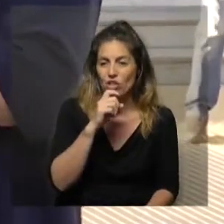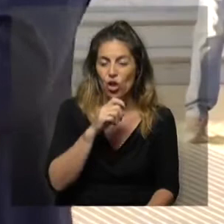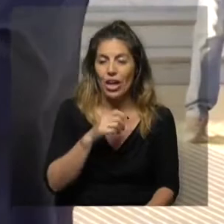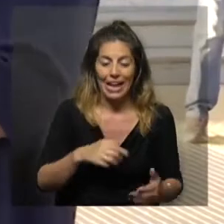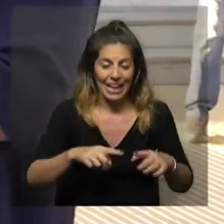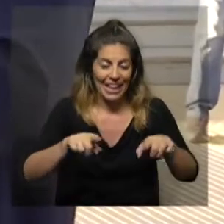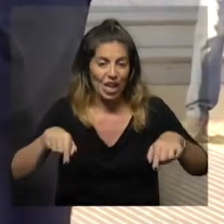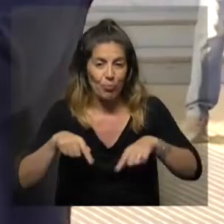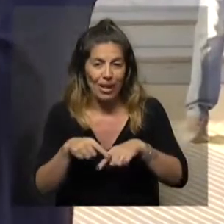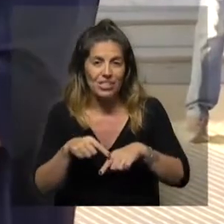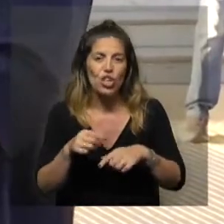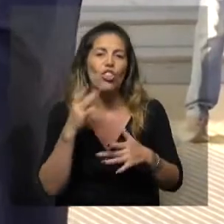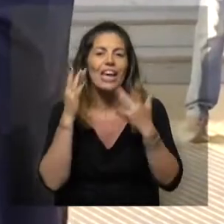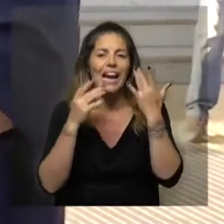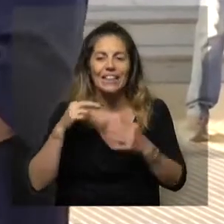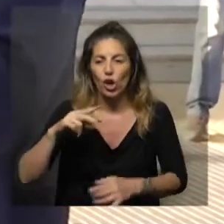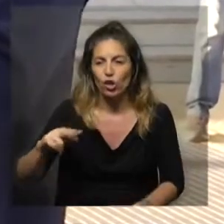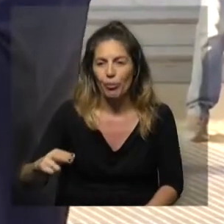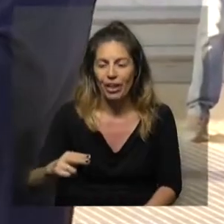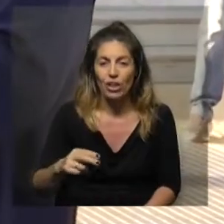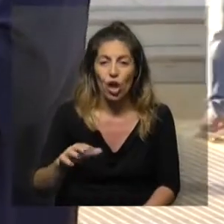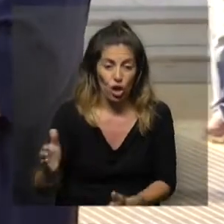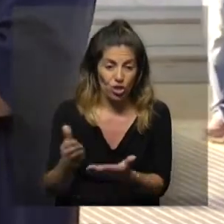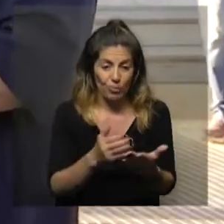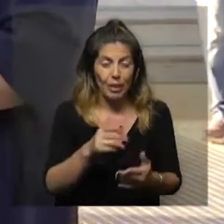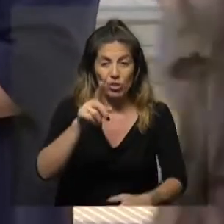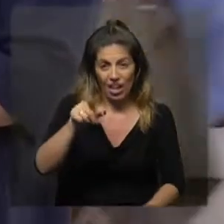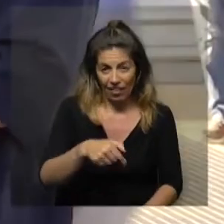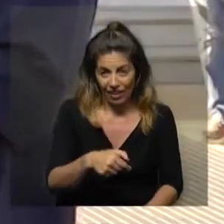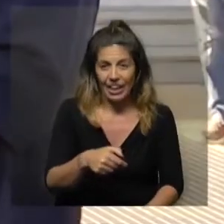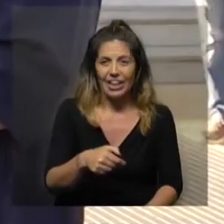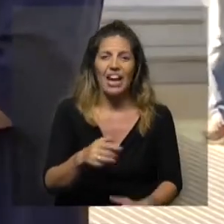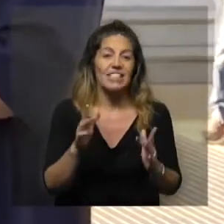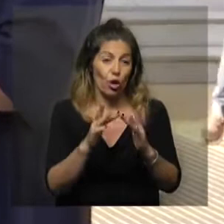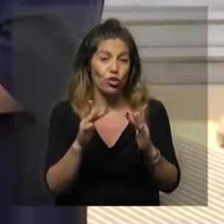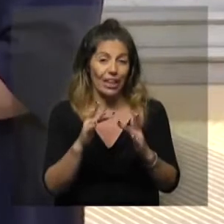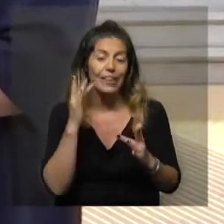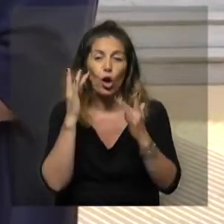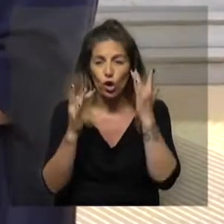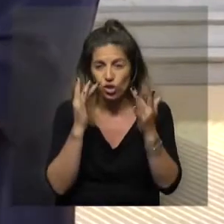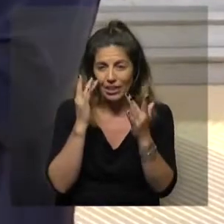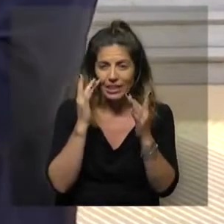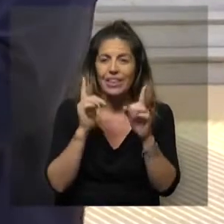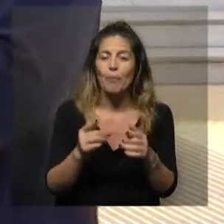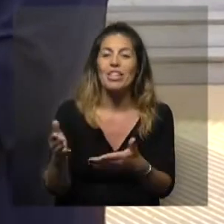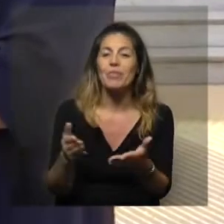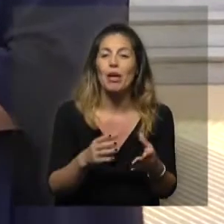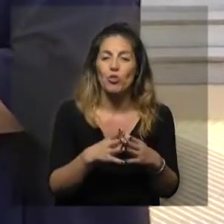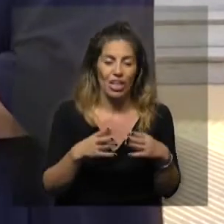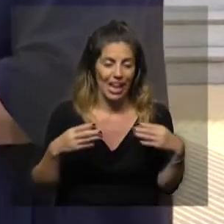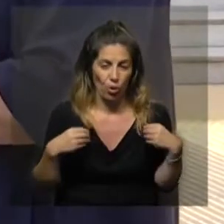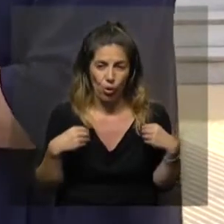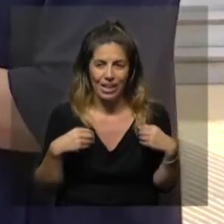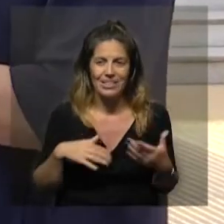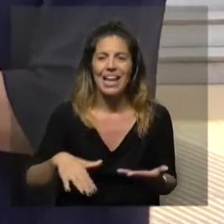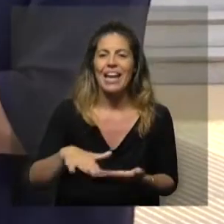los invitamos a que vengan a que vean las obras que se seleccionan que las Comenten que se contacte con los artistas si quieren invitamos también a las escuelas el espacio de arte